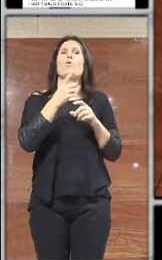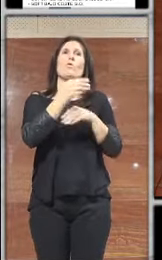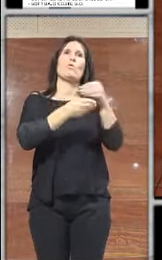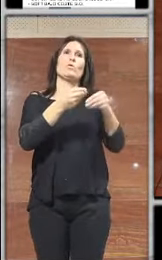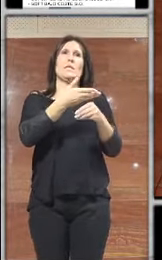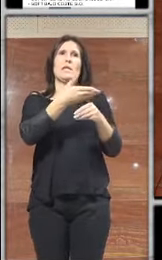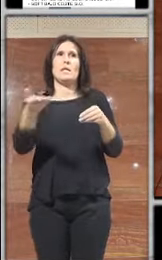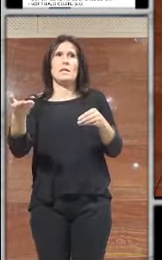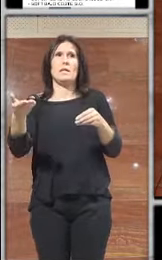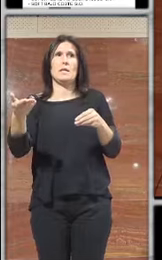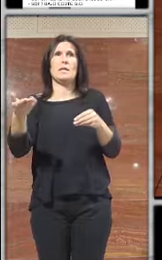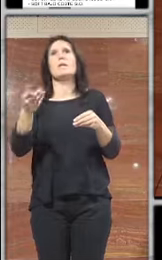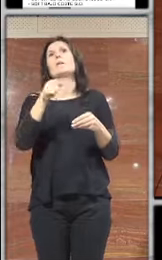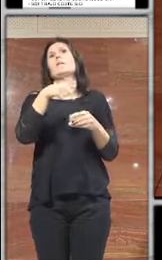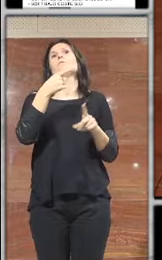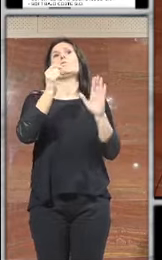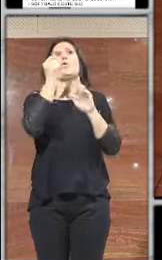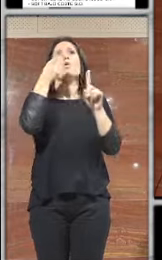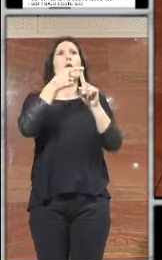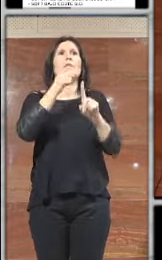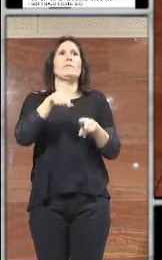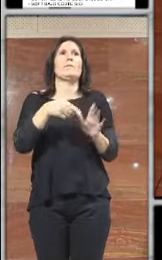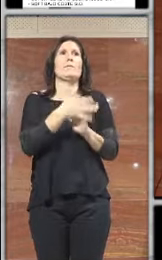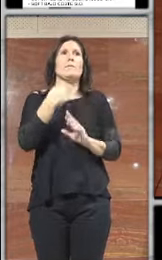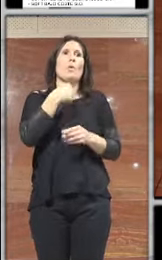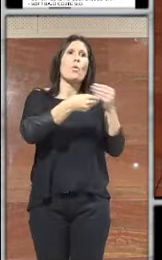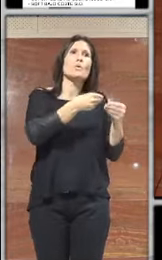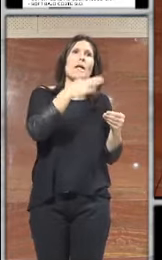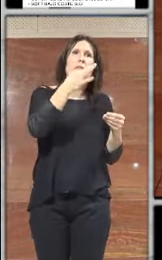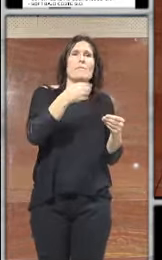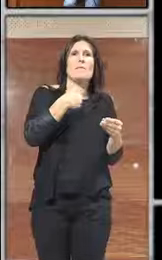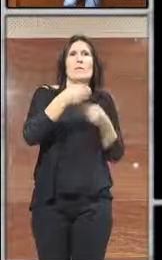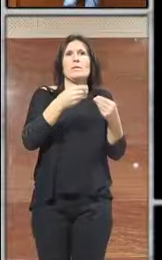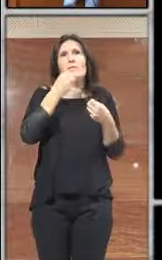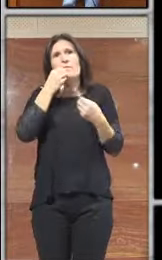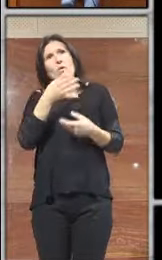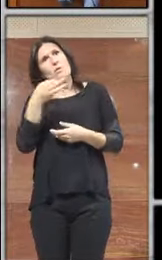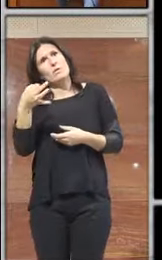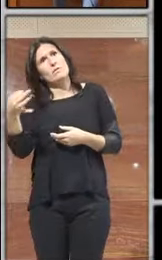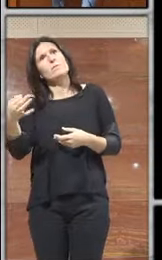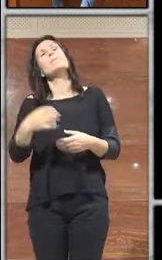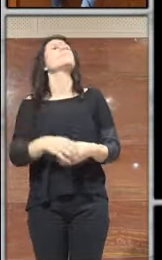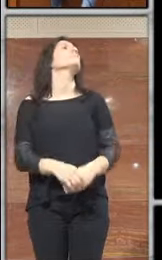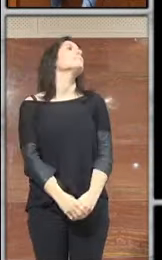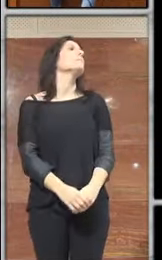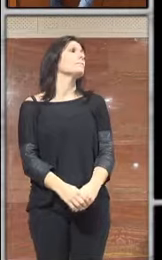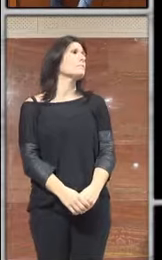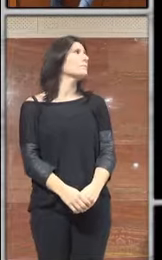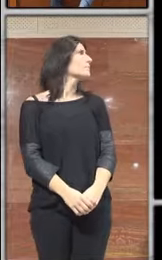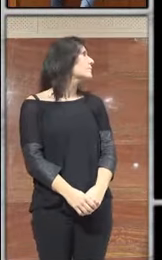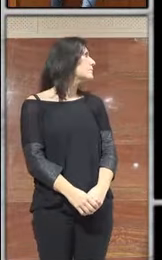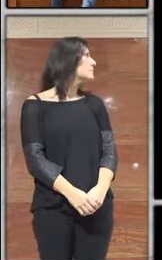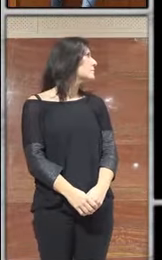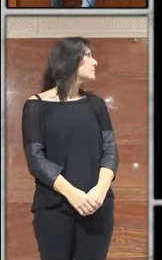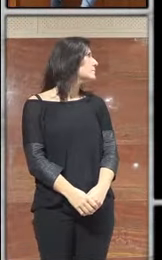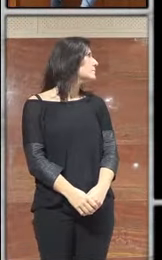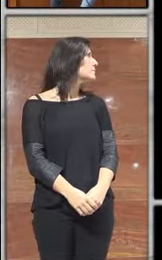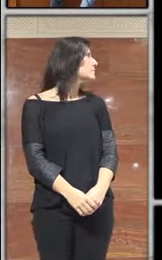tenemos, ¿no? O mejorar la calidad y vida de las personas con parálisis cerebral con estas tecnologías. Luego, la computabilidad de